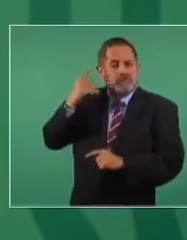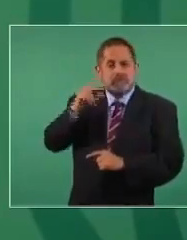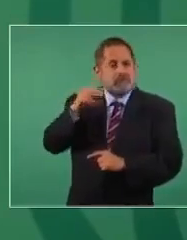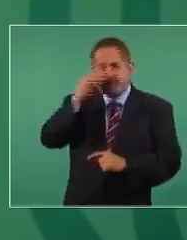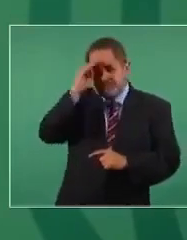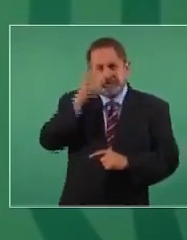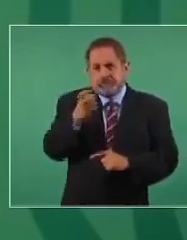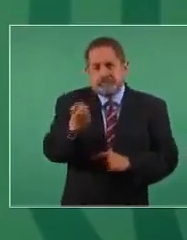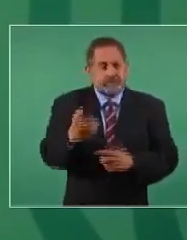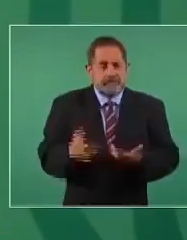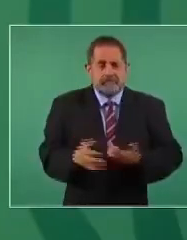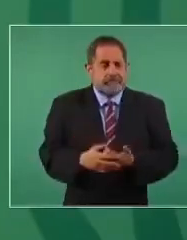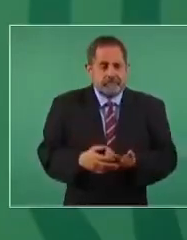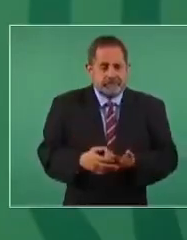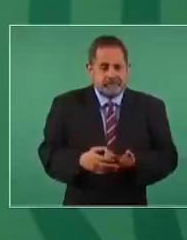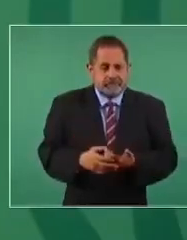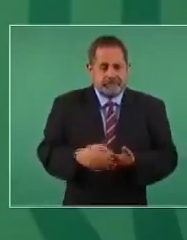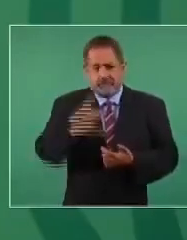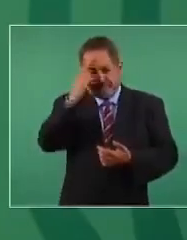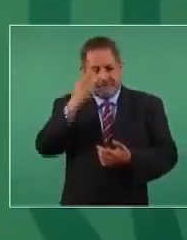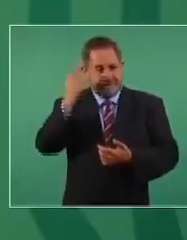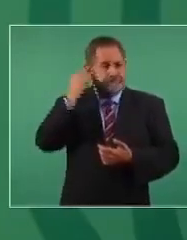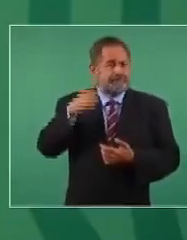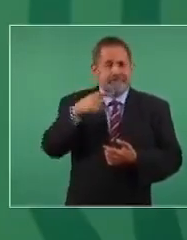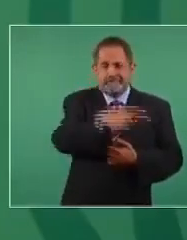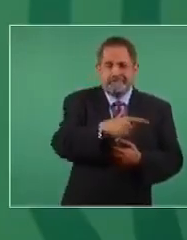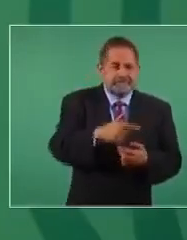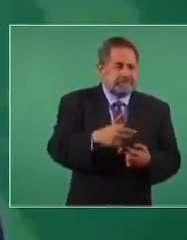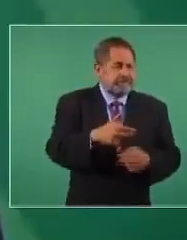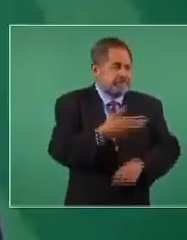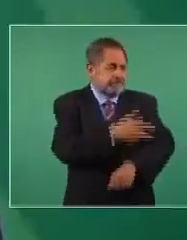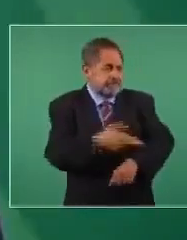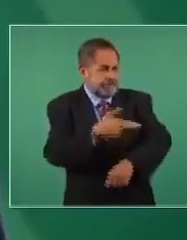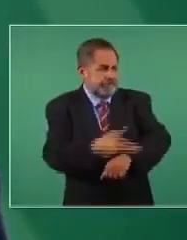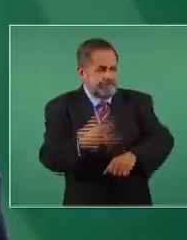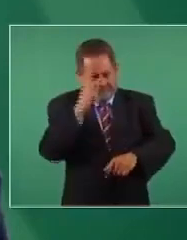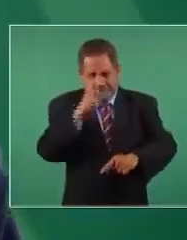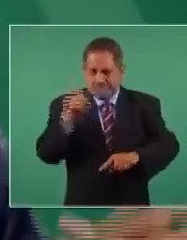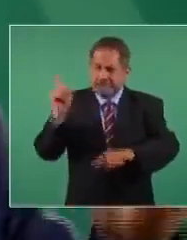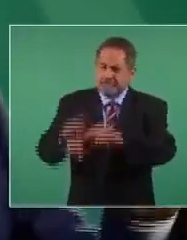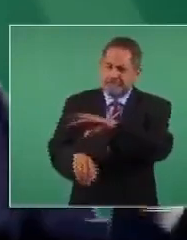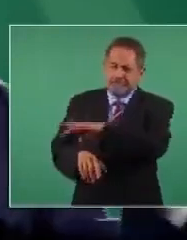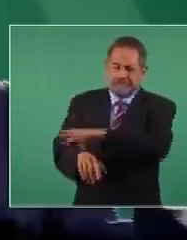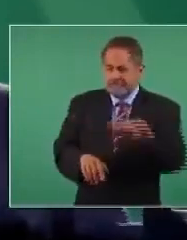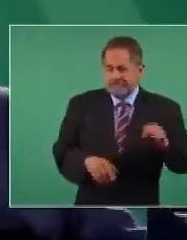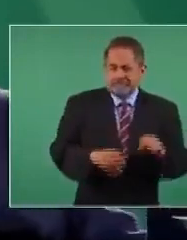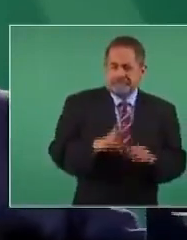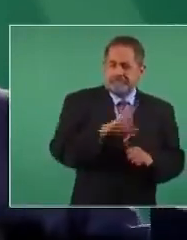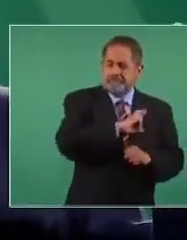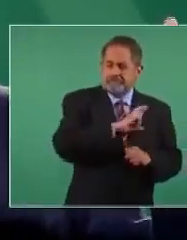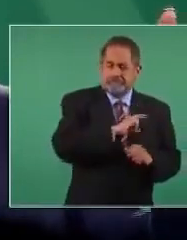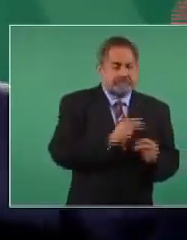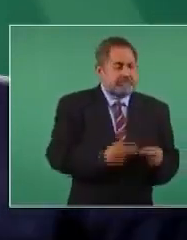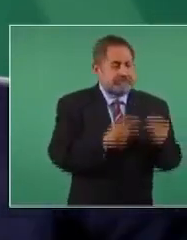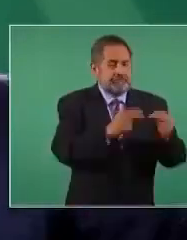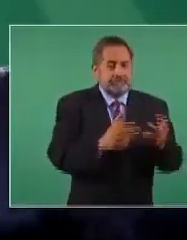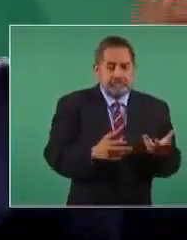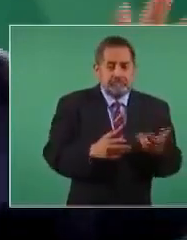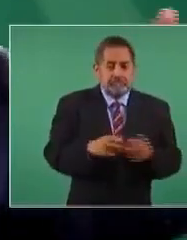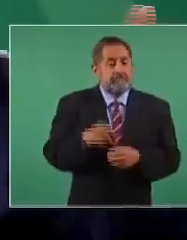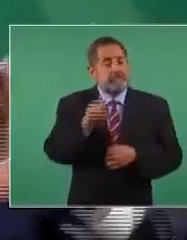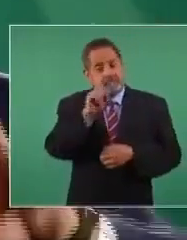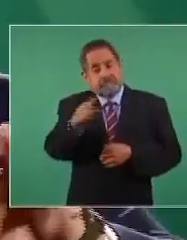invocar así en términos abstractos la falta de confianza. Para poderse configurar, digamos, la falta